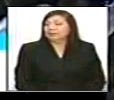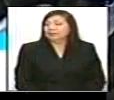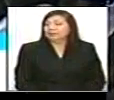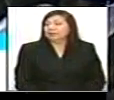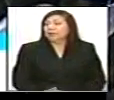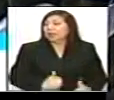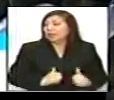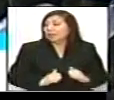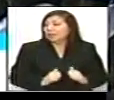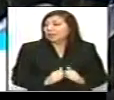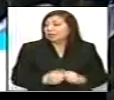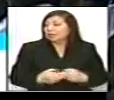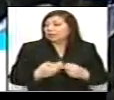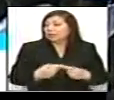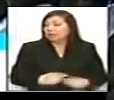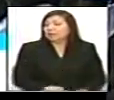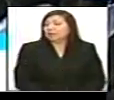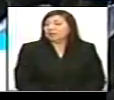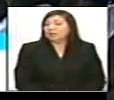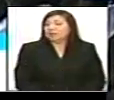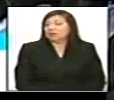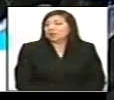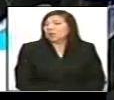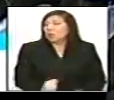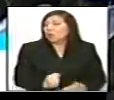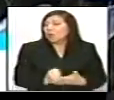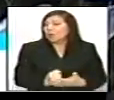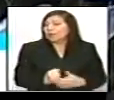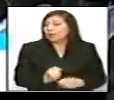son actores que promueven la informalidad o